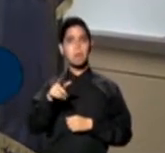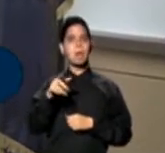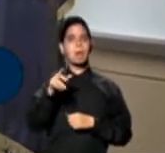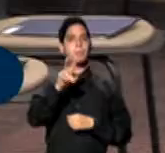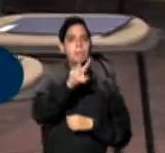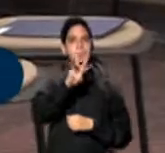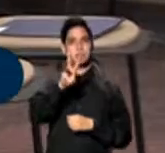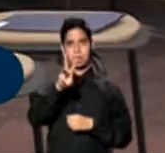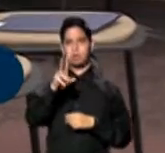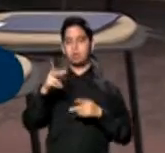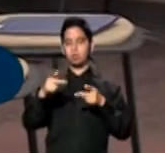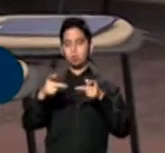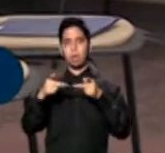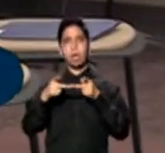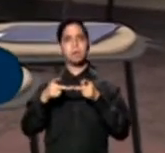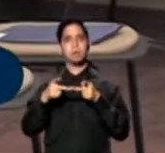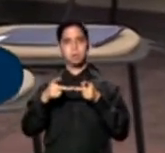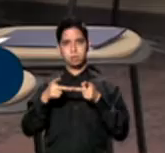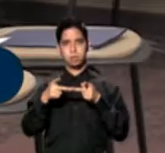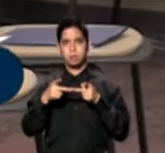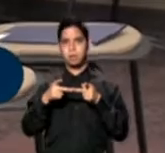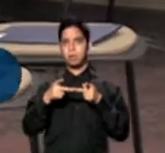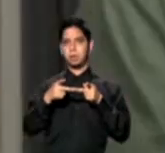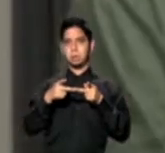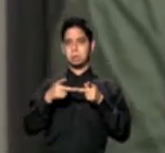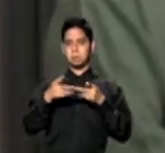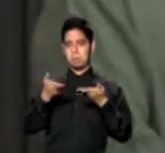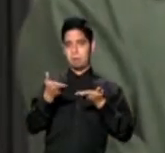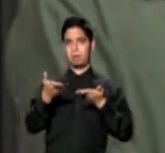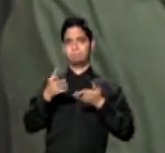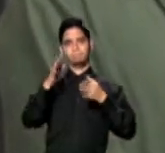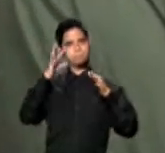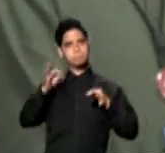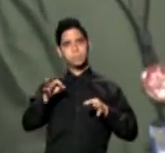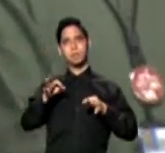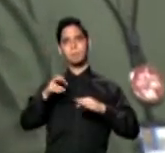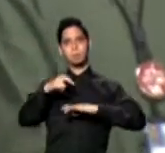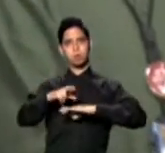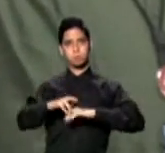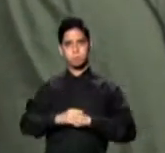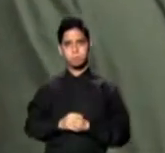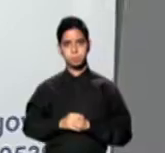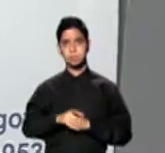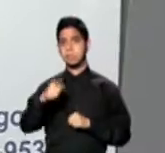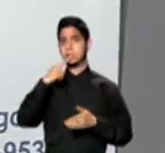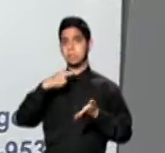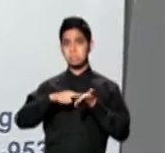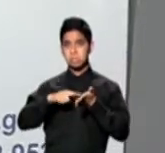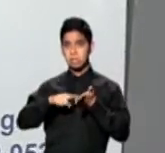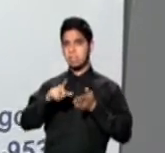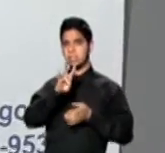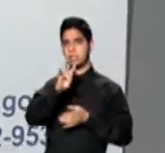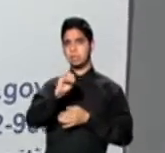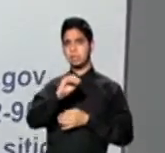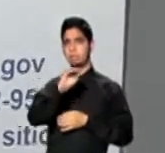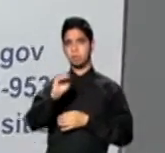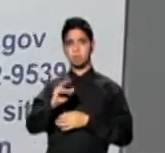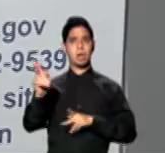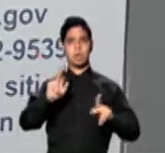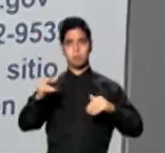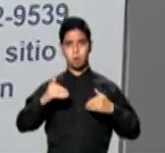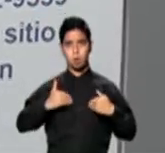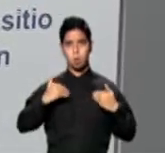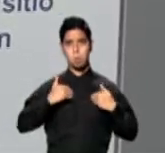26 centros de acopio ubicados a través de todo Puerto Rico. Según estudios, en Puerto Rico casi un 70% de los